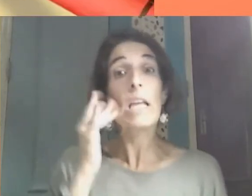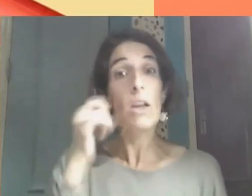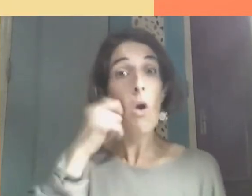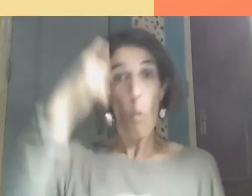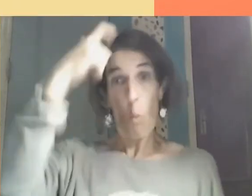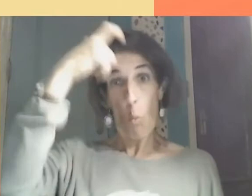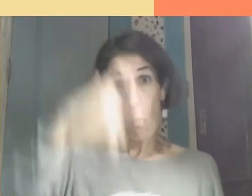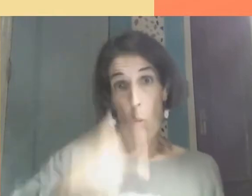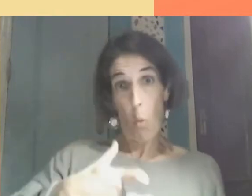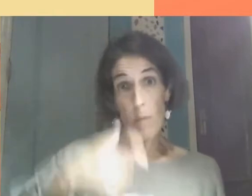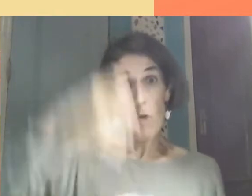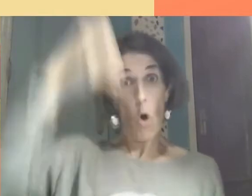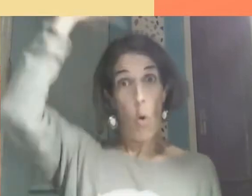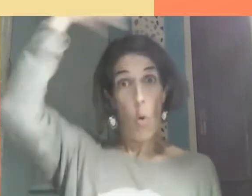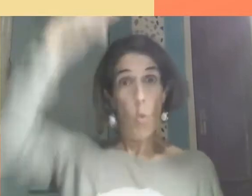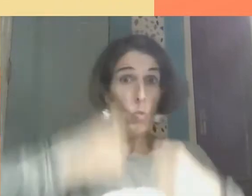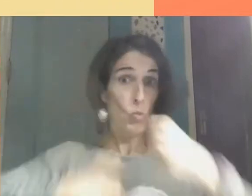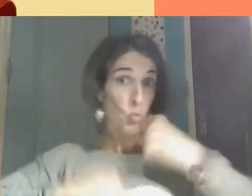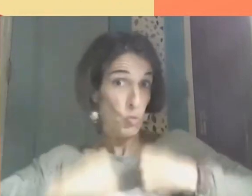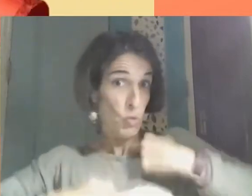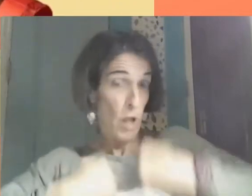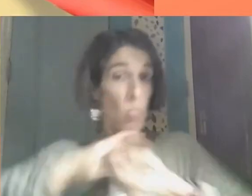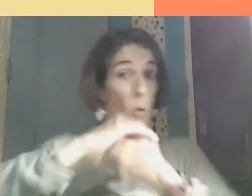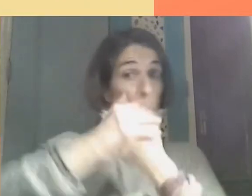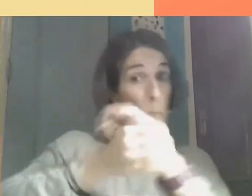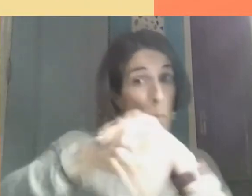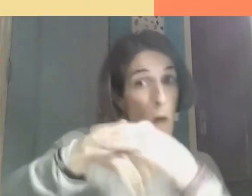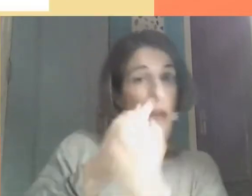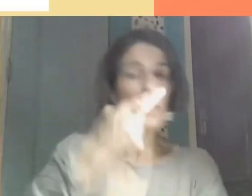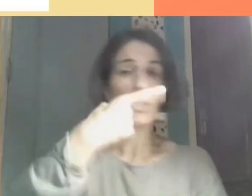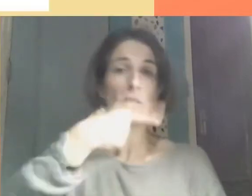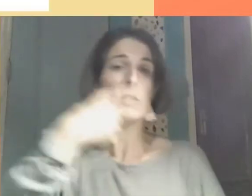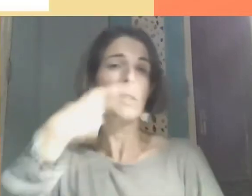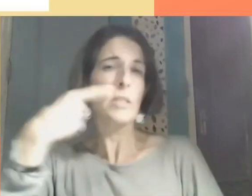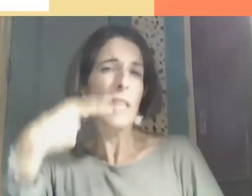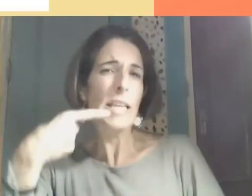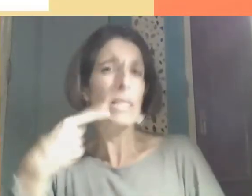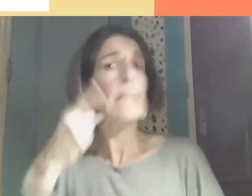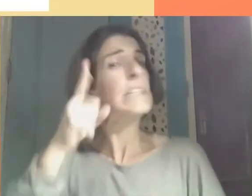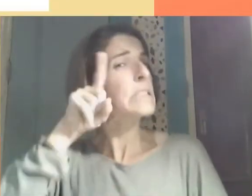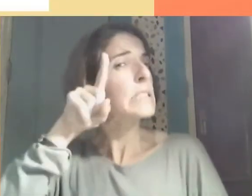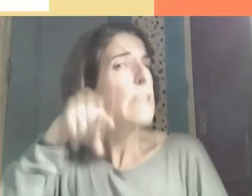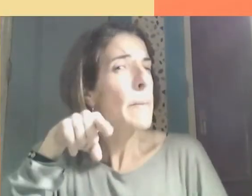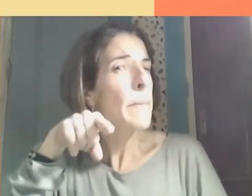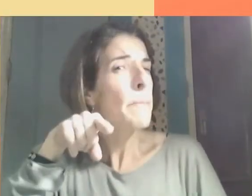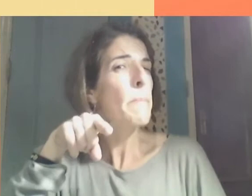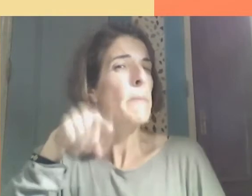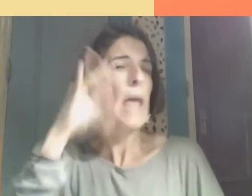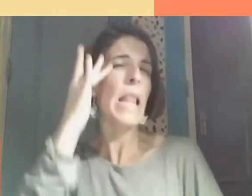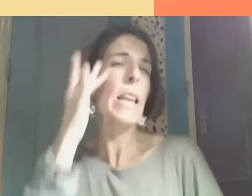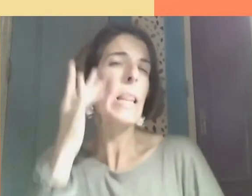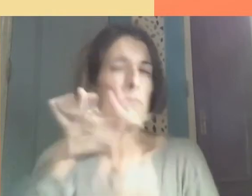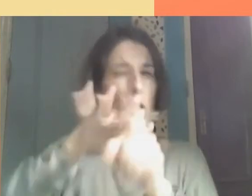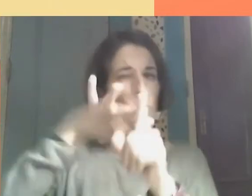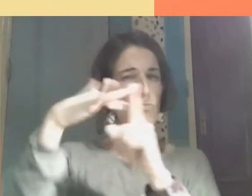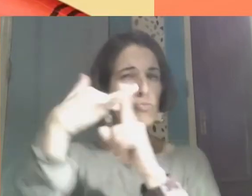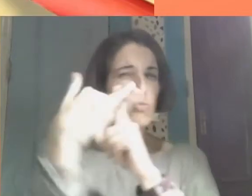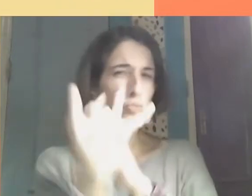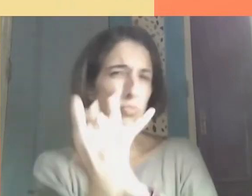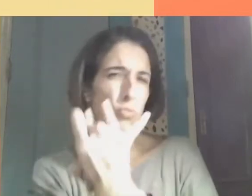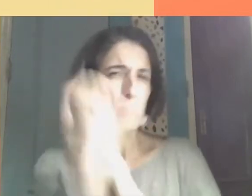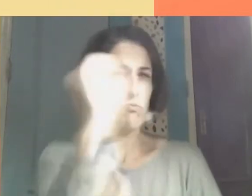luchando no os lavándonos las manos los dientes como de las cosas que nos rodean